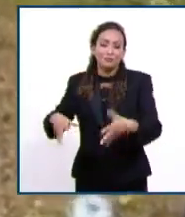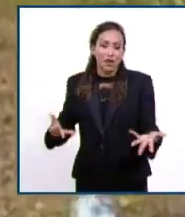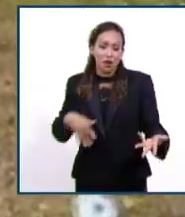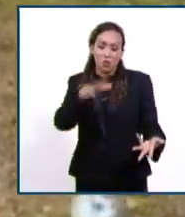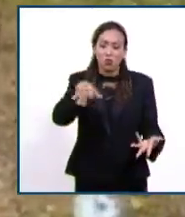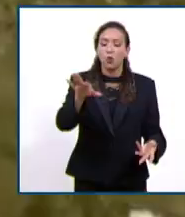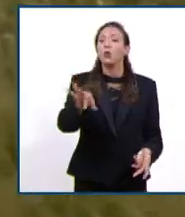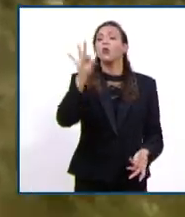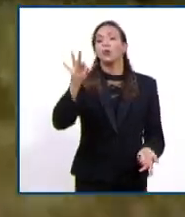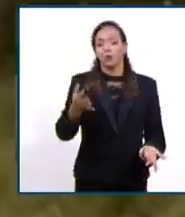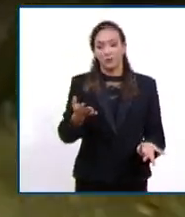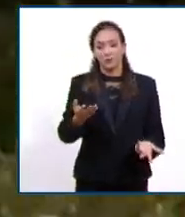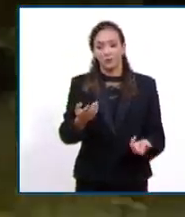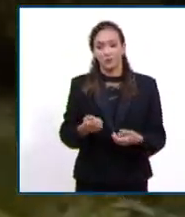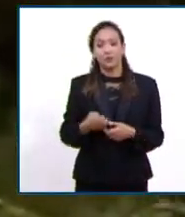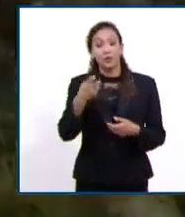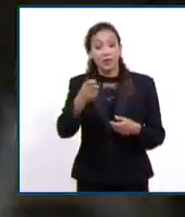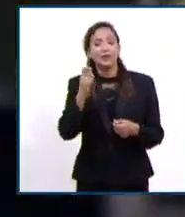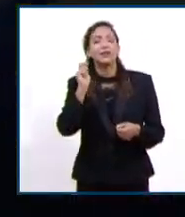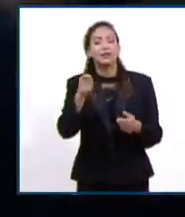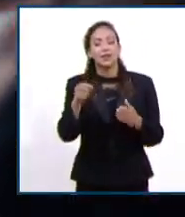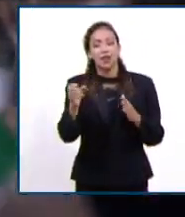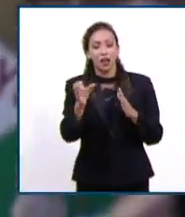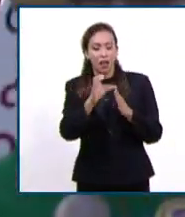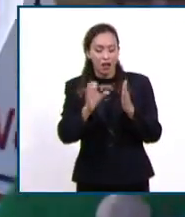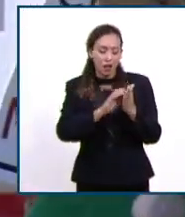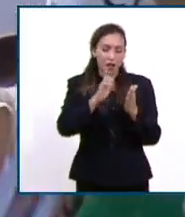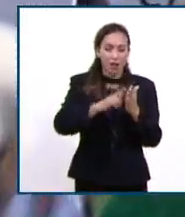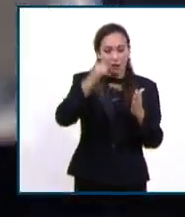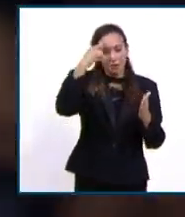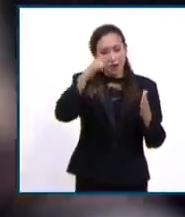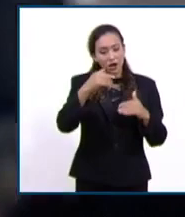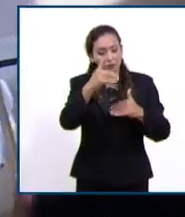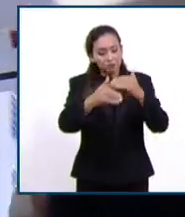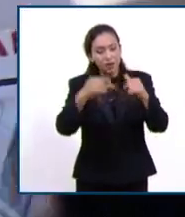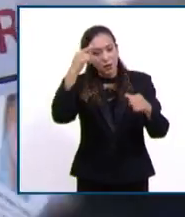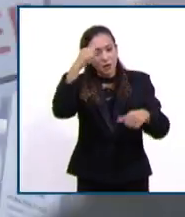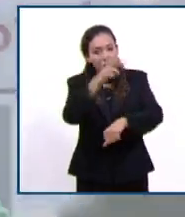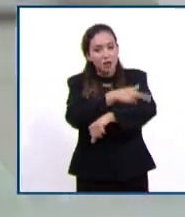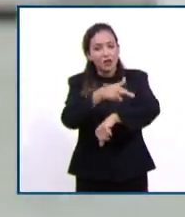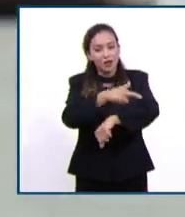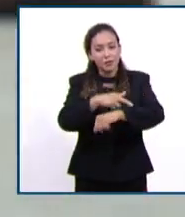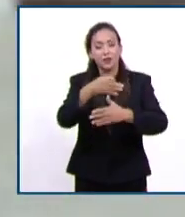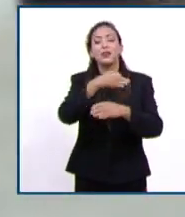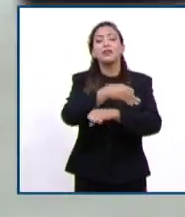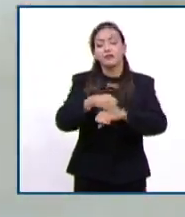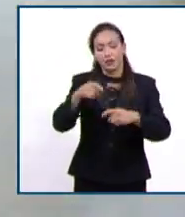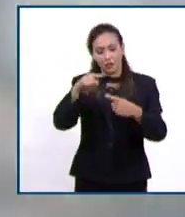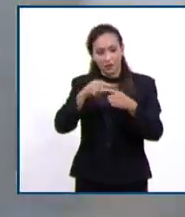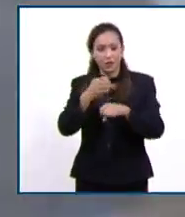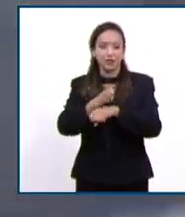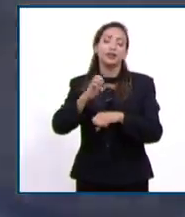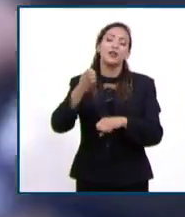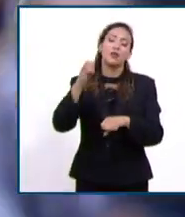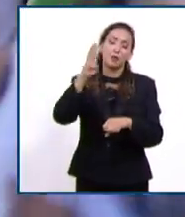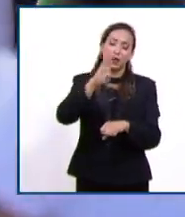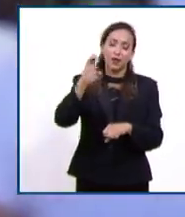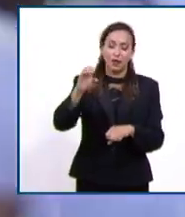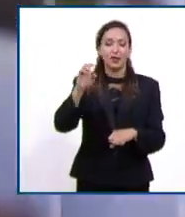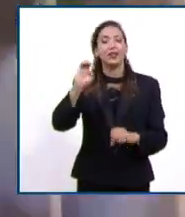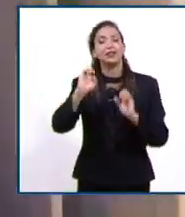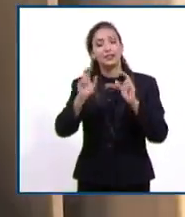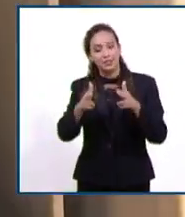al avance en la implementación del Código Nacional de Procedimientos Civiles y Familiares, entre ellas Baja California, Chiapas y